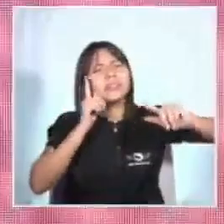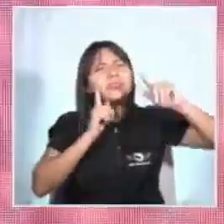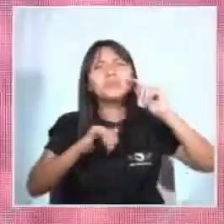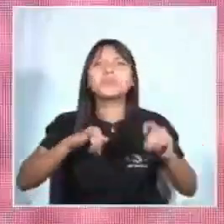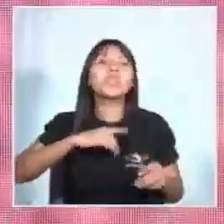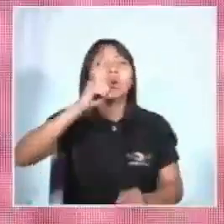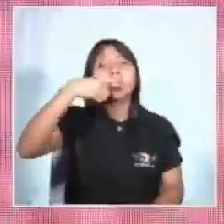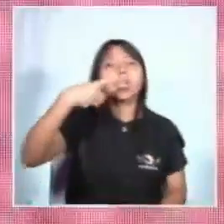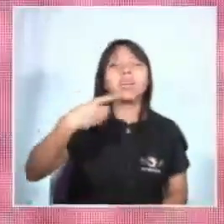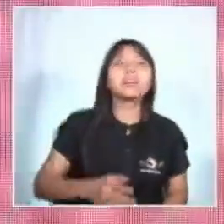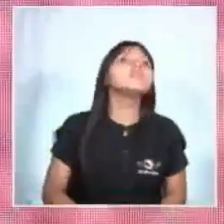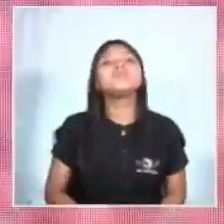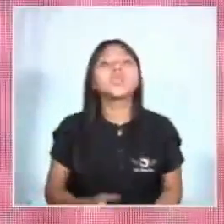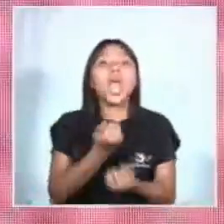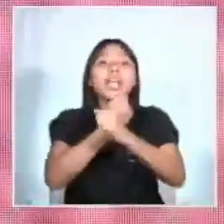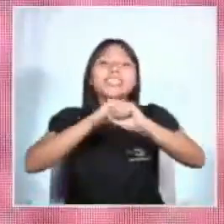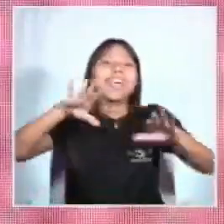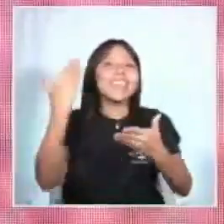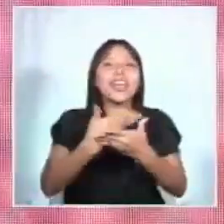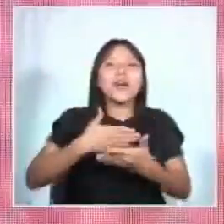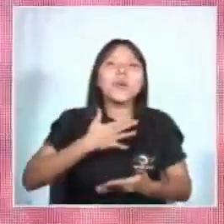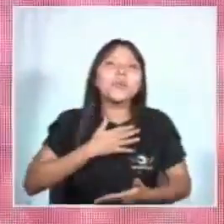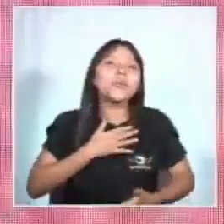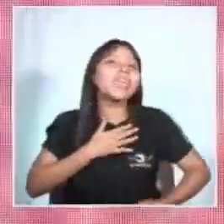Yo dije, ya llegó mi amigo.